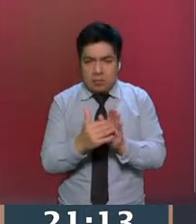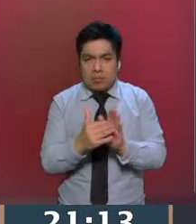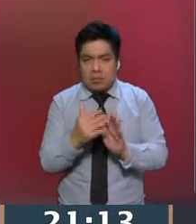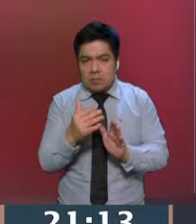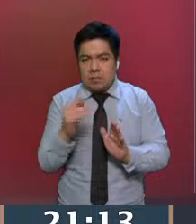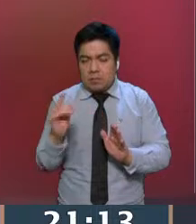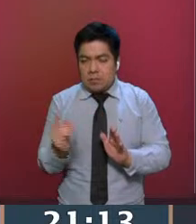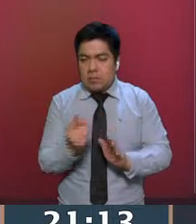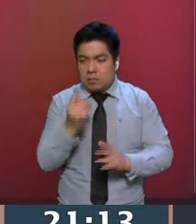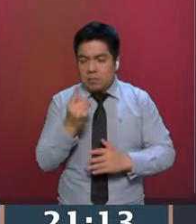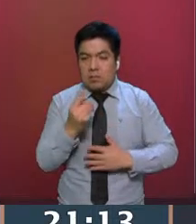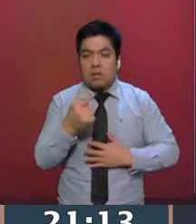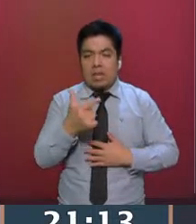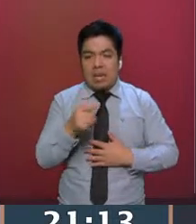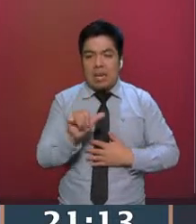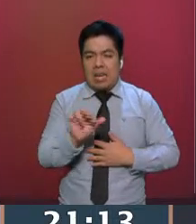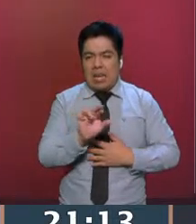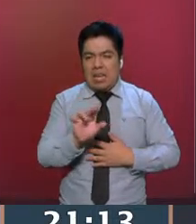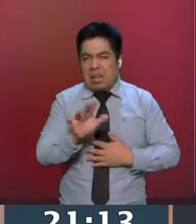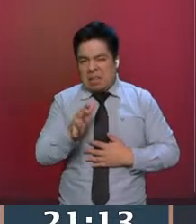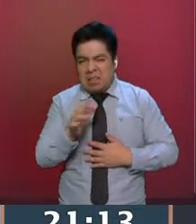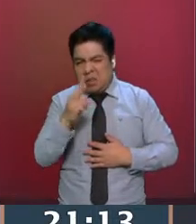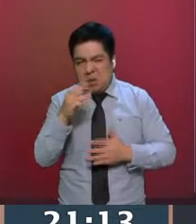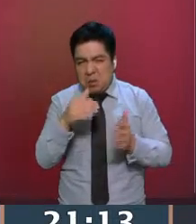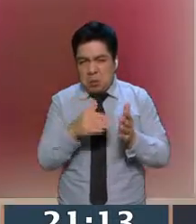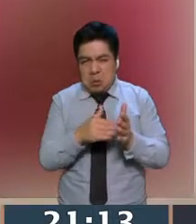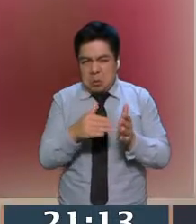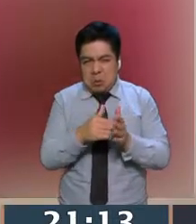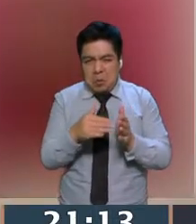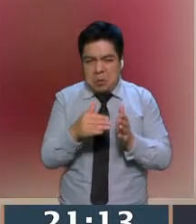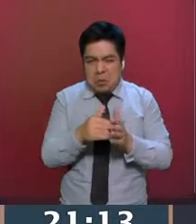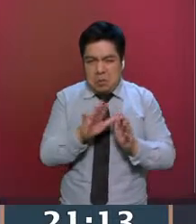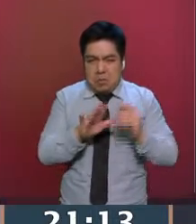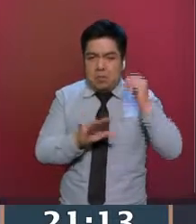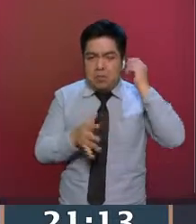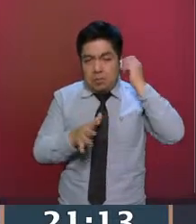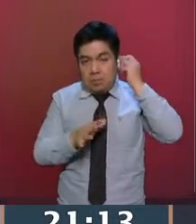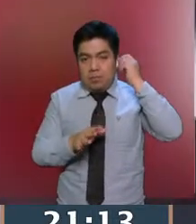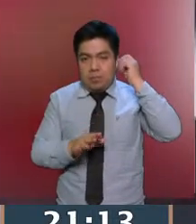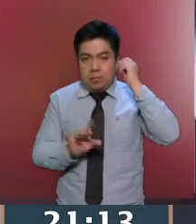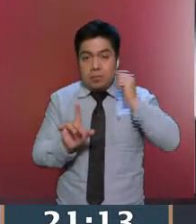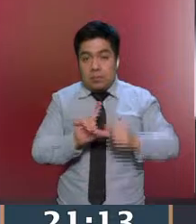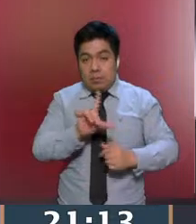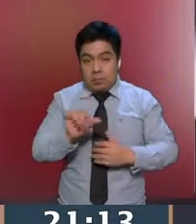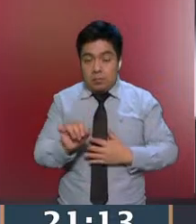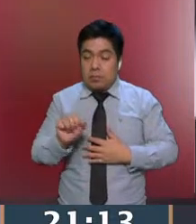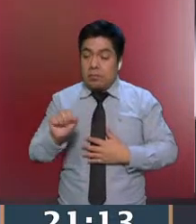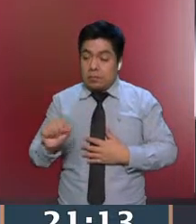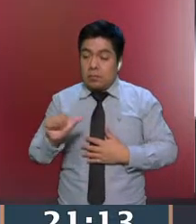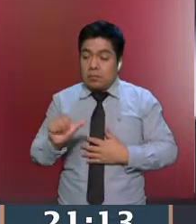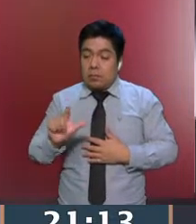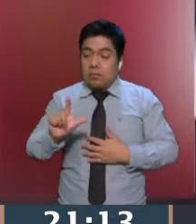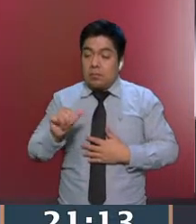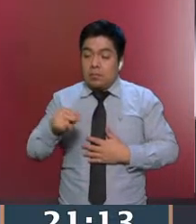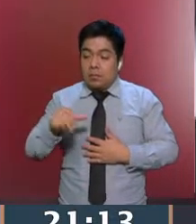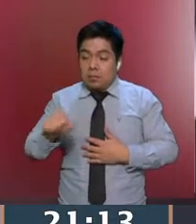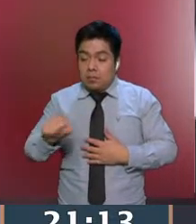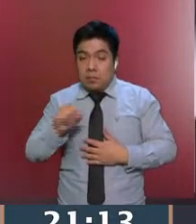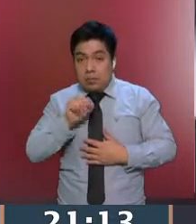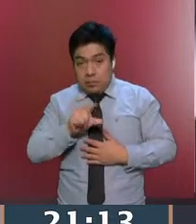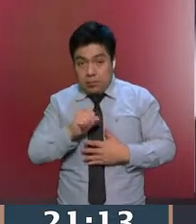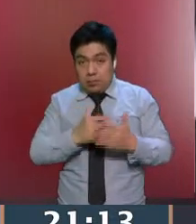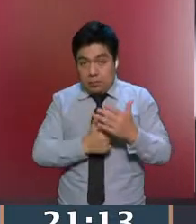familia Garzazada, creo que con 2,000 millones, pero era la única. Entrando Salinas, en la misma lista de Forbes,